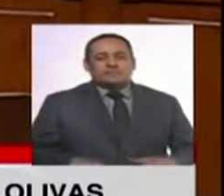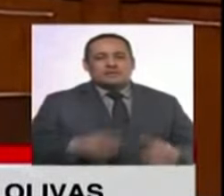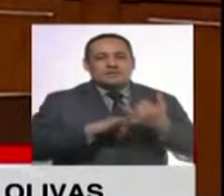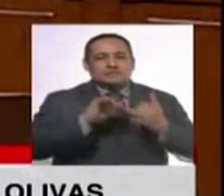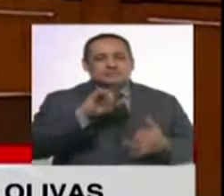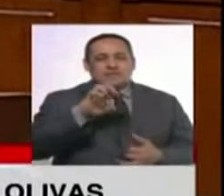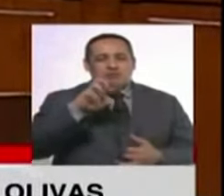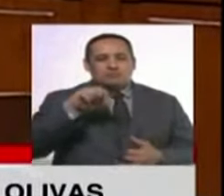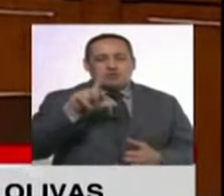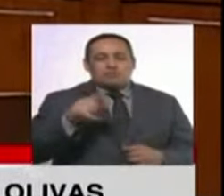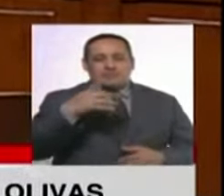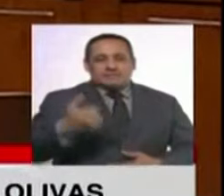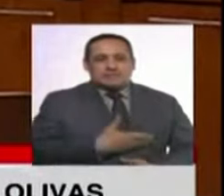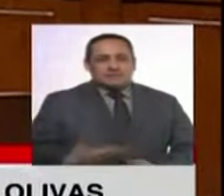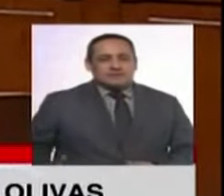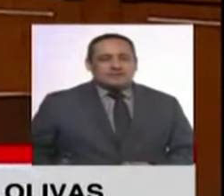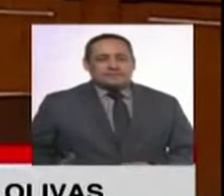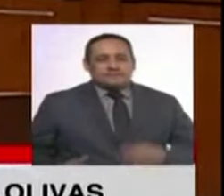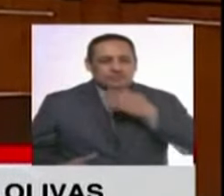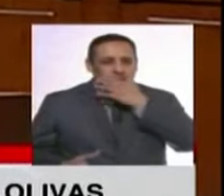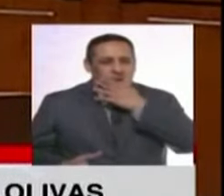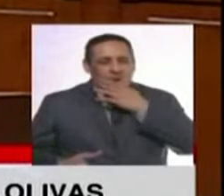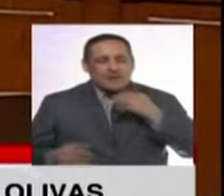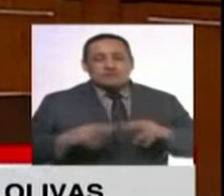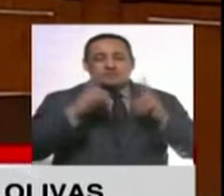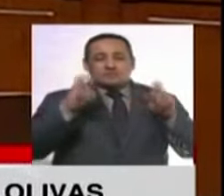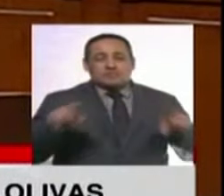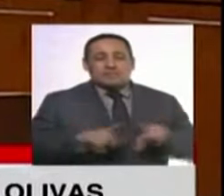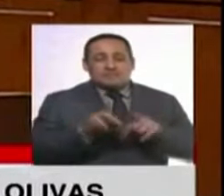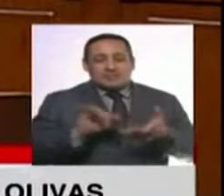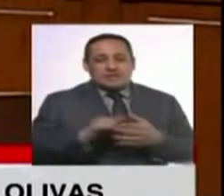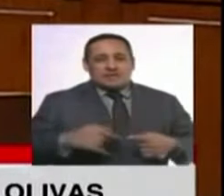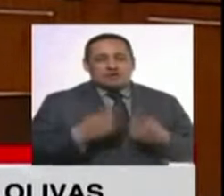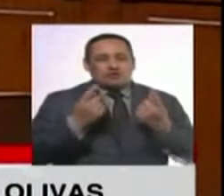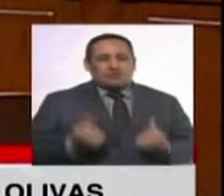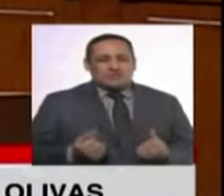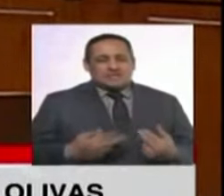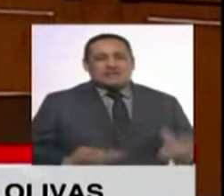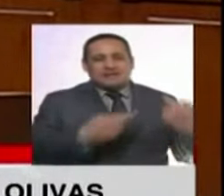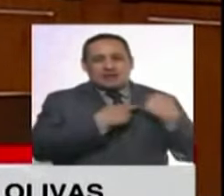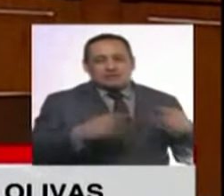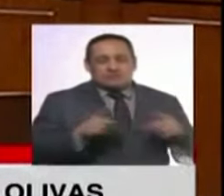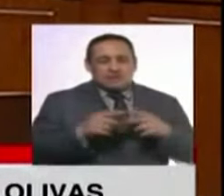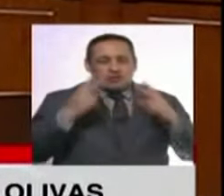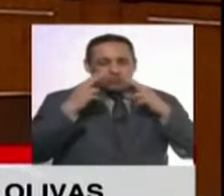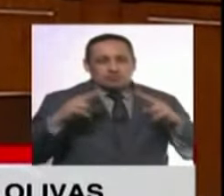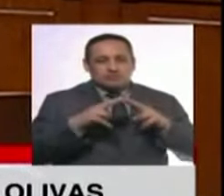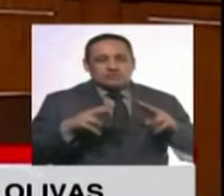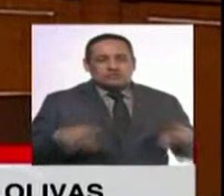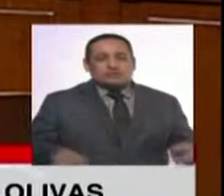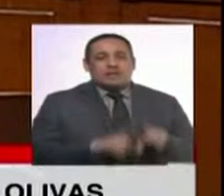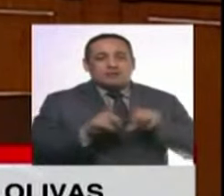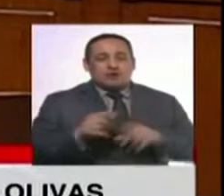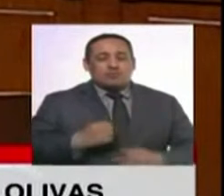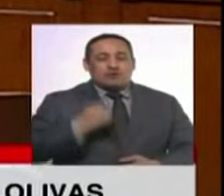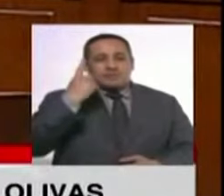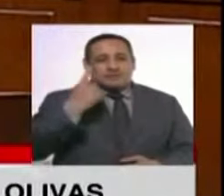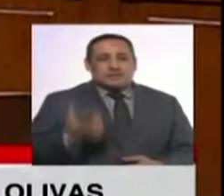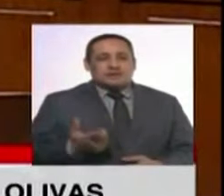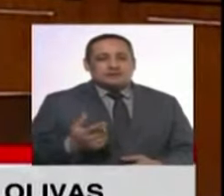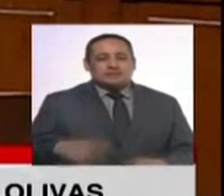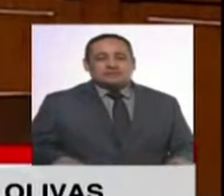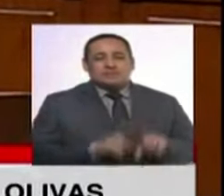señora presidenta es una situación que cuando me hice cargo y ya conocedor también por comprenderá